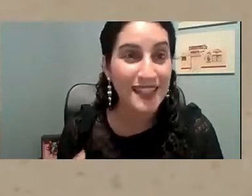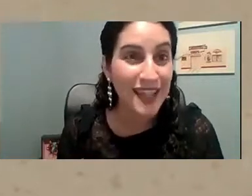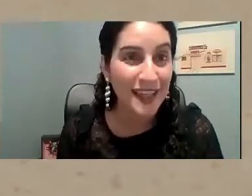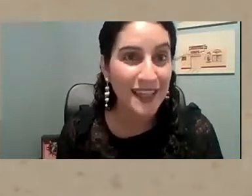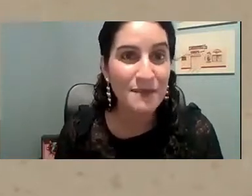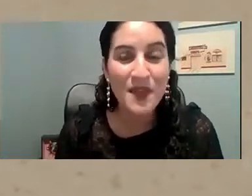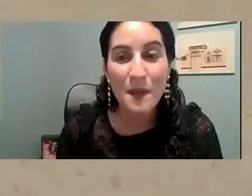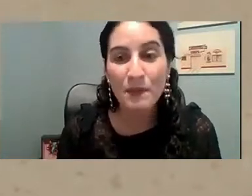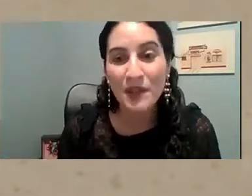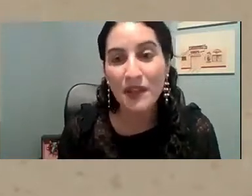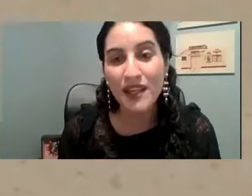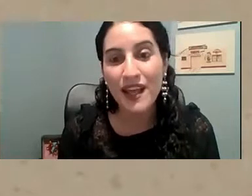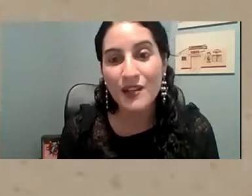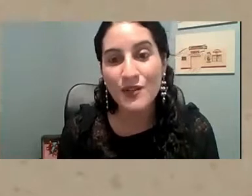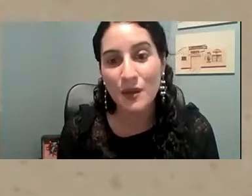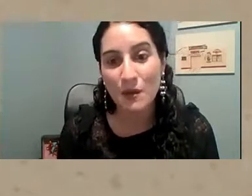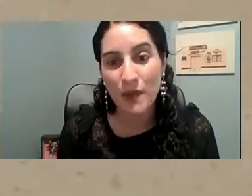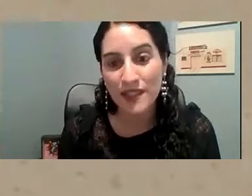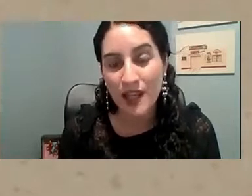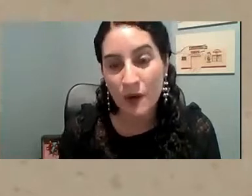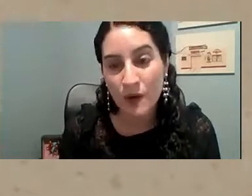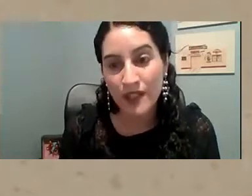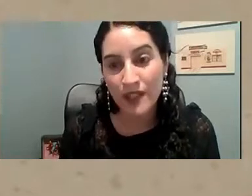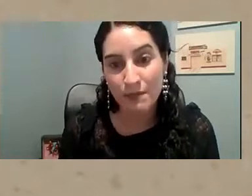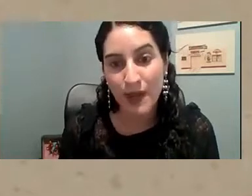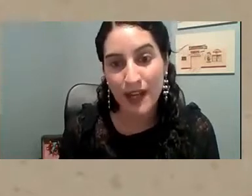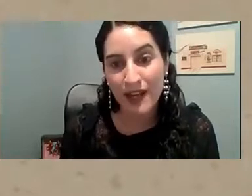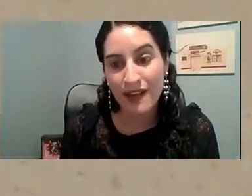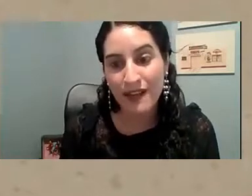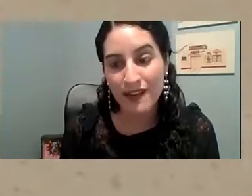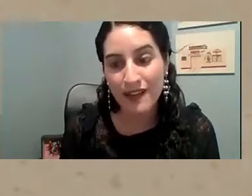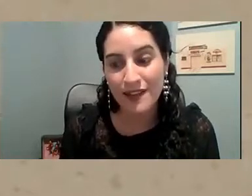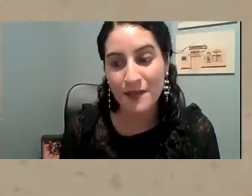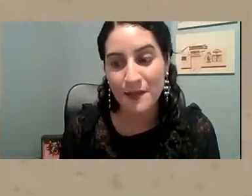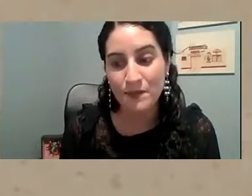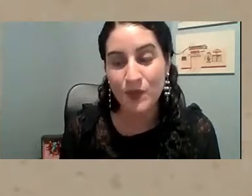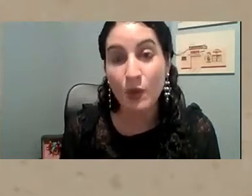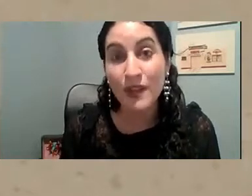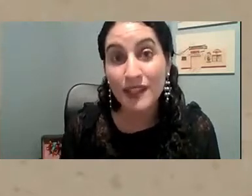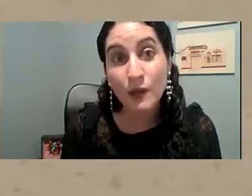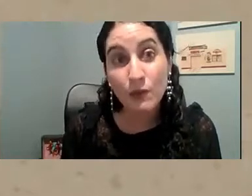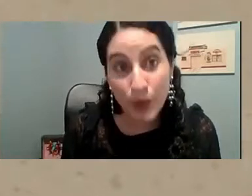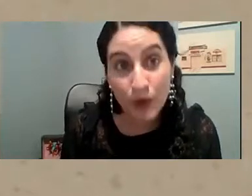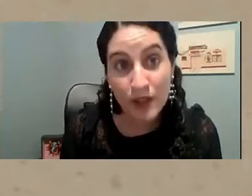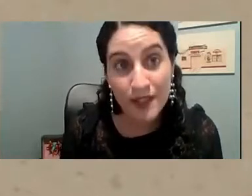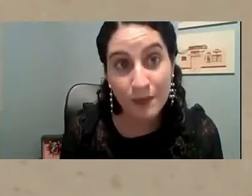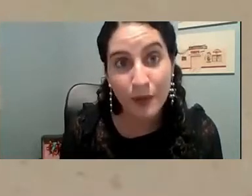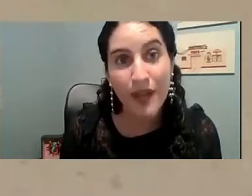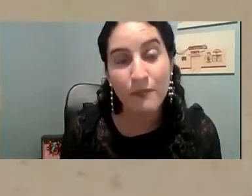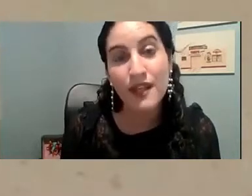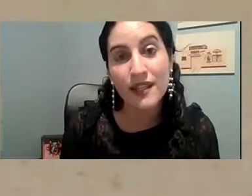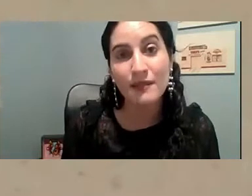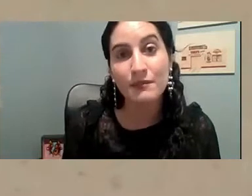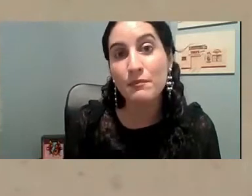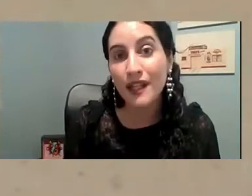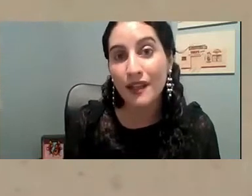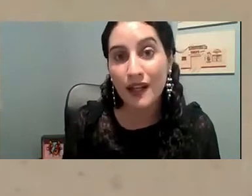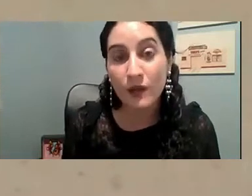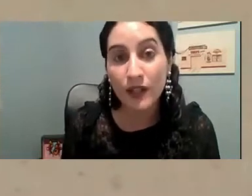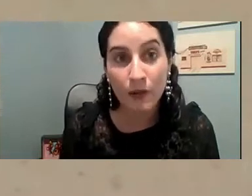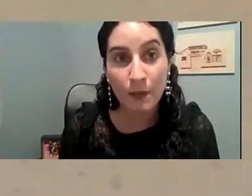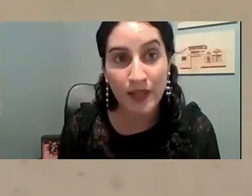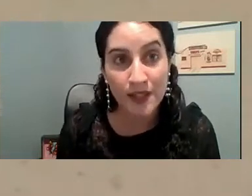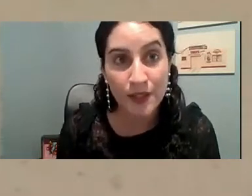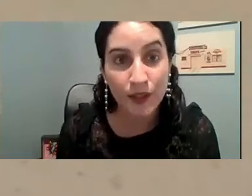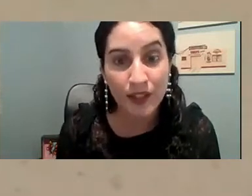con más detalle, pero ella nos acompaña hoy para comentar un poco este programa y también para